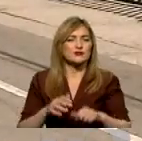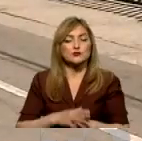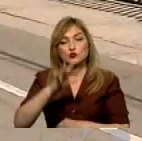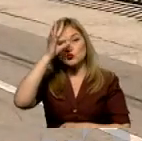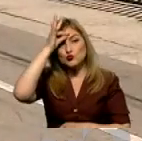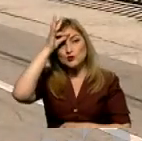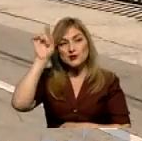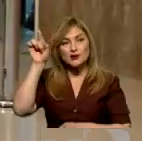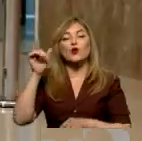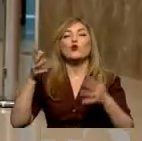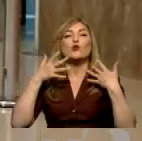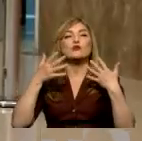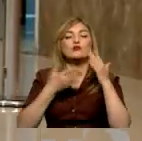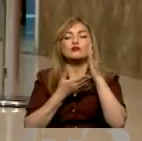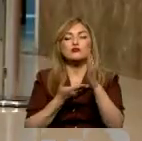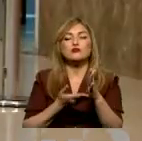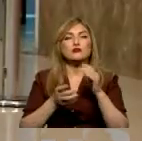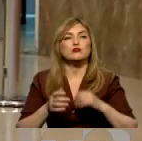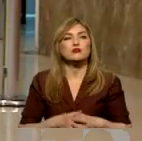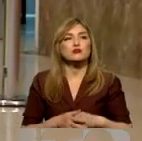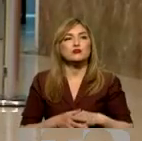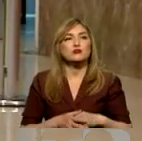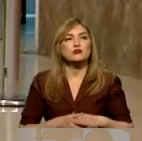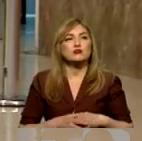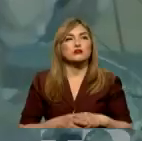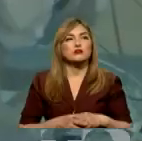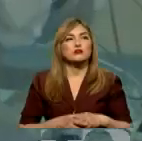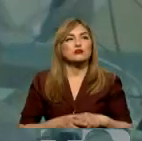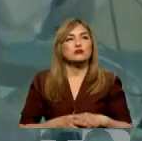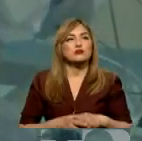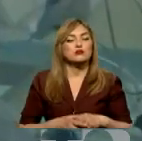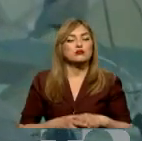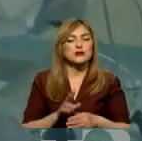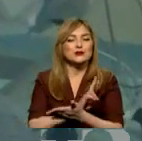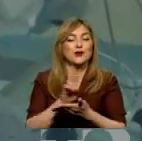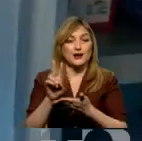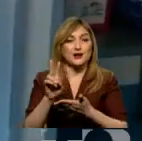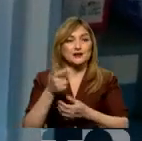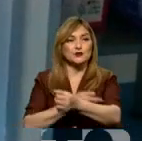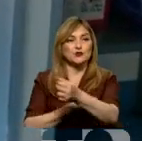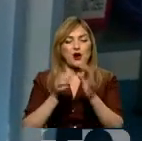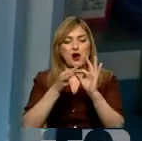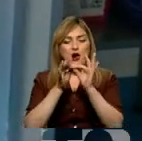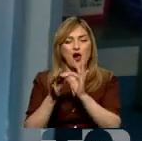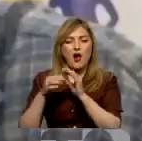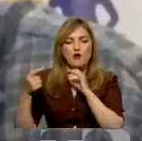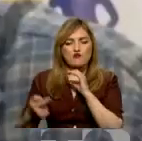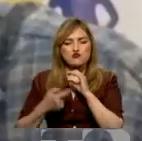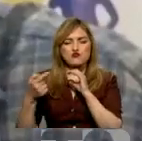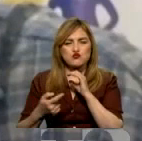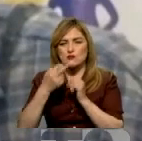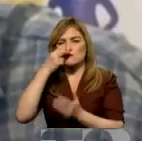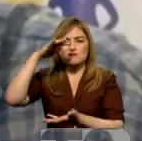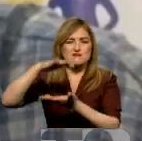Teodoro Maldonado Carbo de Guayaquil, por ejemplo, como parte de la intervención que lleva ya 2 semanas, se han reparado ventiladores para habilitar más camas.